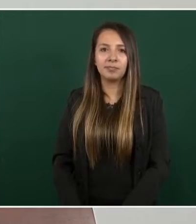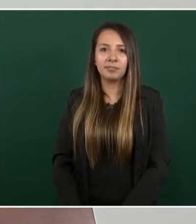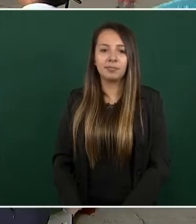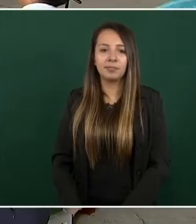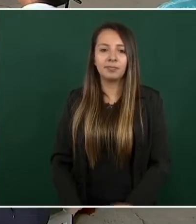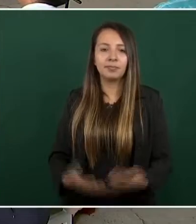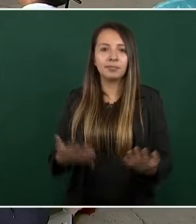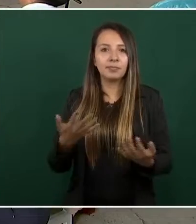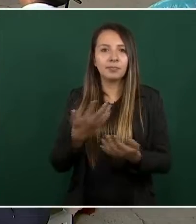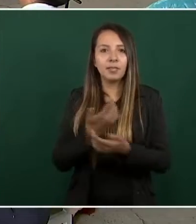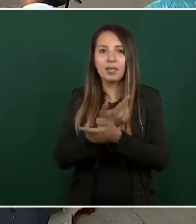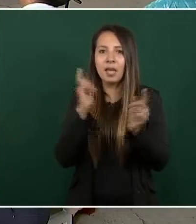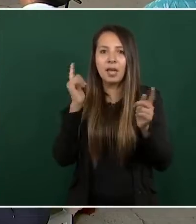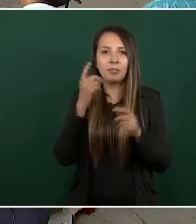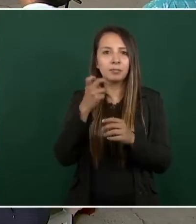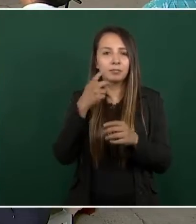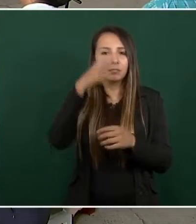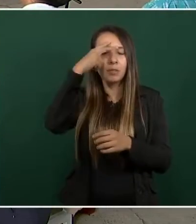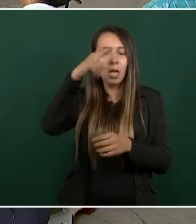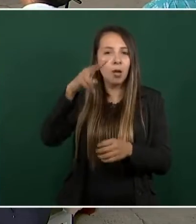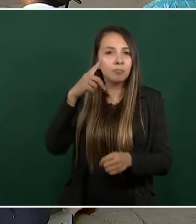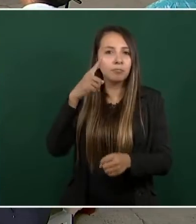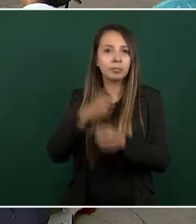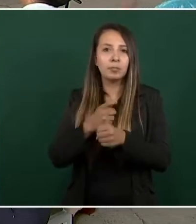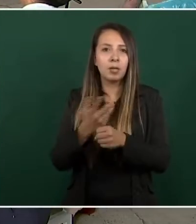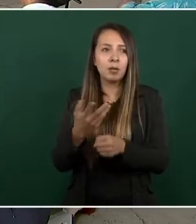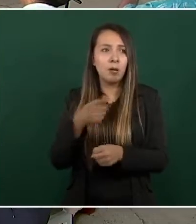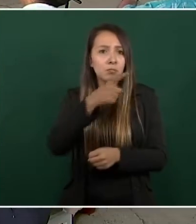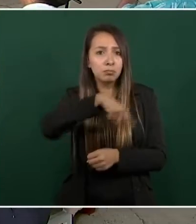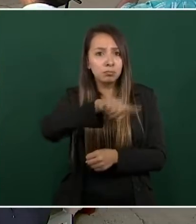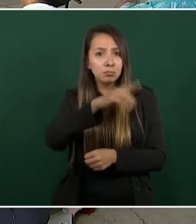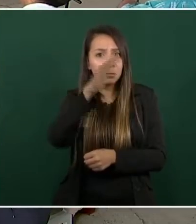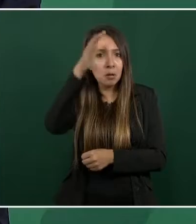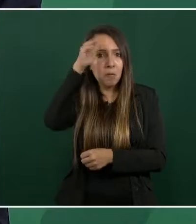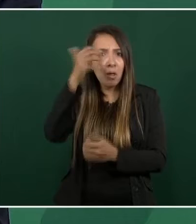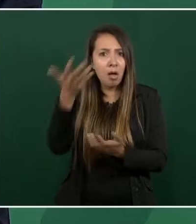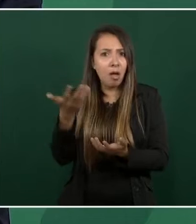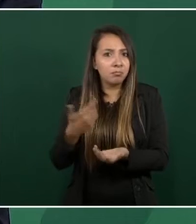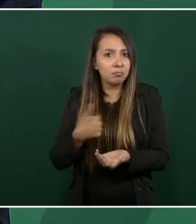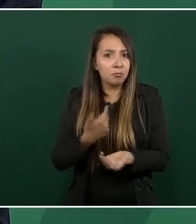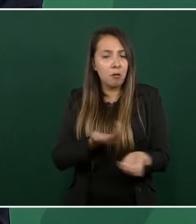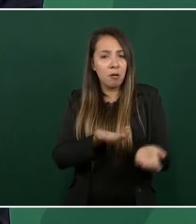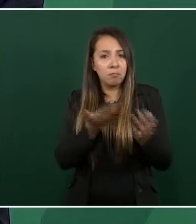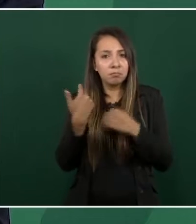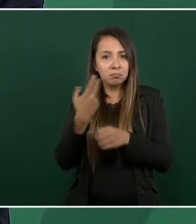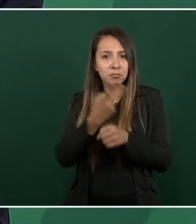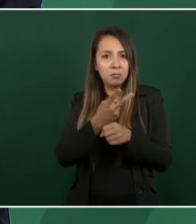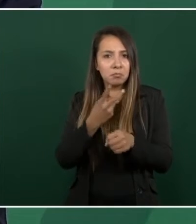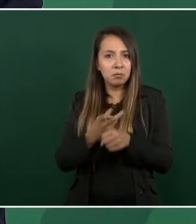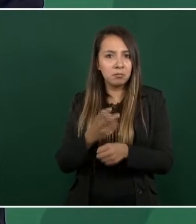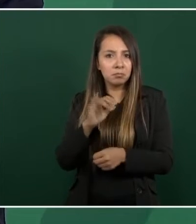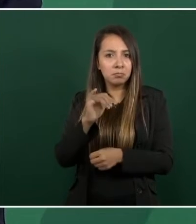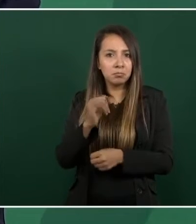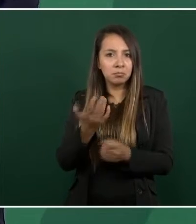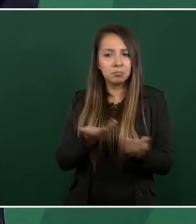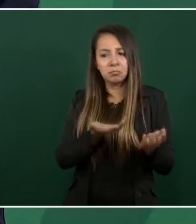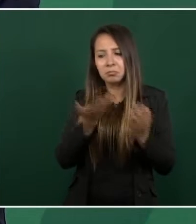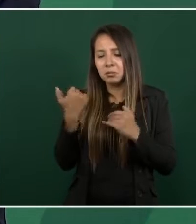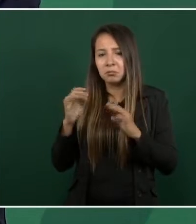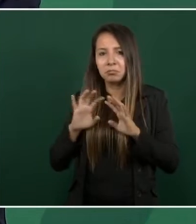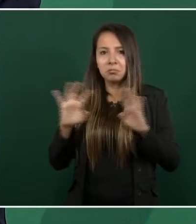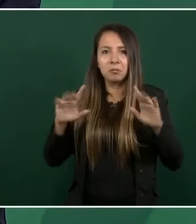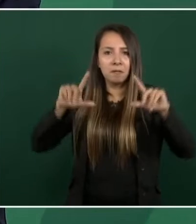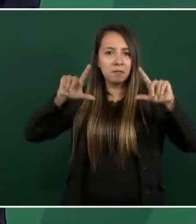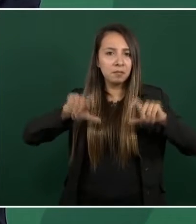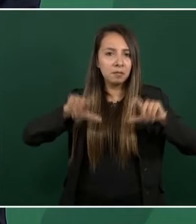Demostremos que México es primero. Si ellos están de acuerdo, yo los invito. Y ahí nos tomamos la foto.